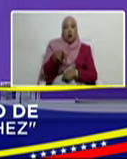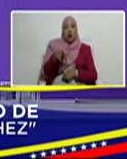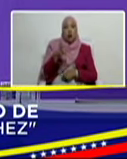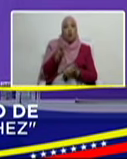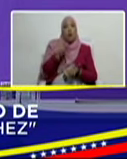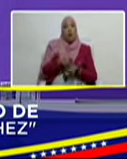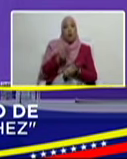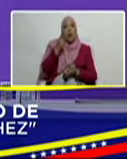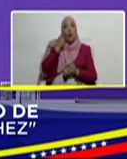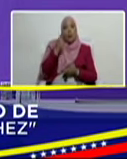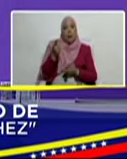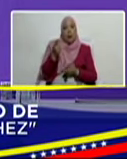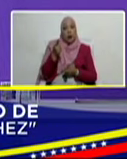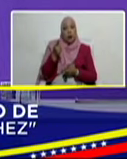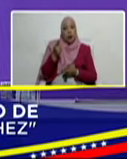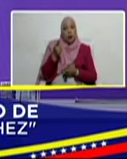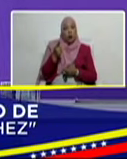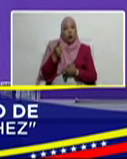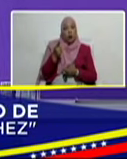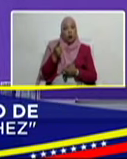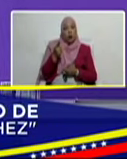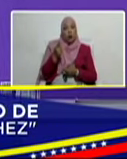para vernos.